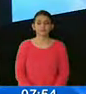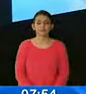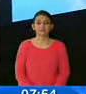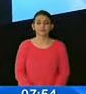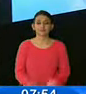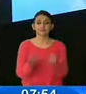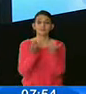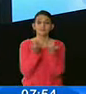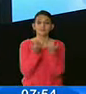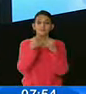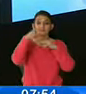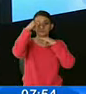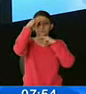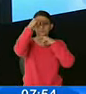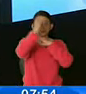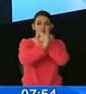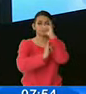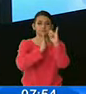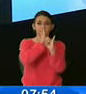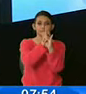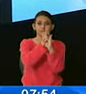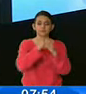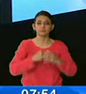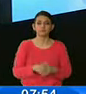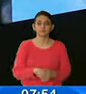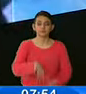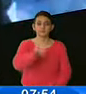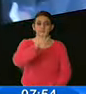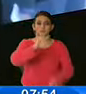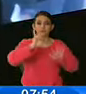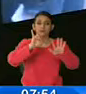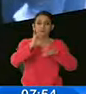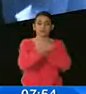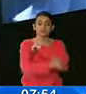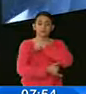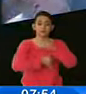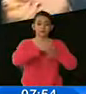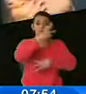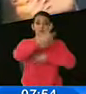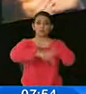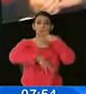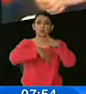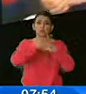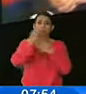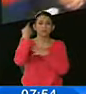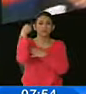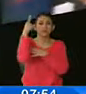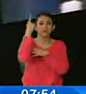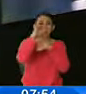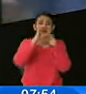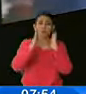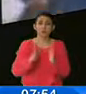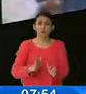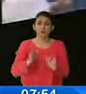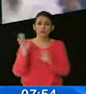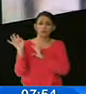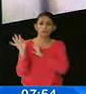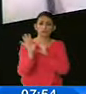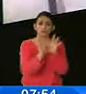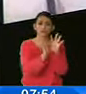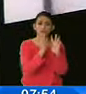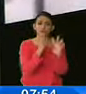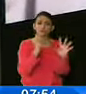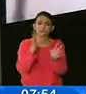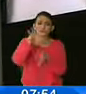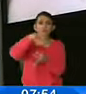Y ahora es momento de las noticias internacionales. En 46 países del mundo, miles de ecuatorianos ejercieron su derecho al voto en la jornada